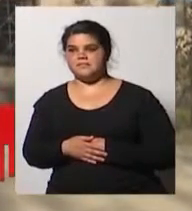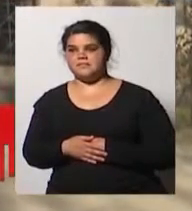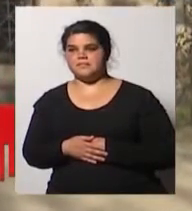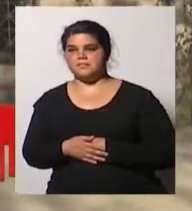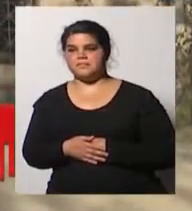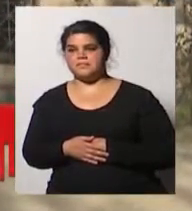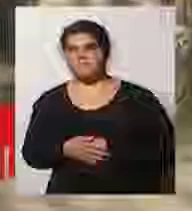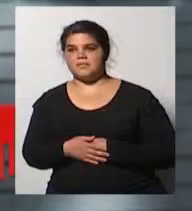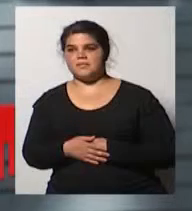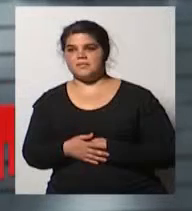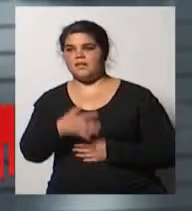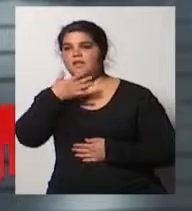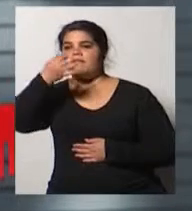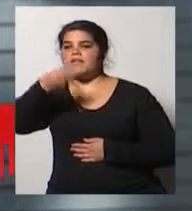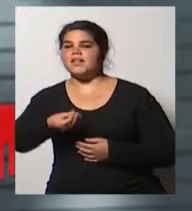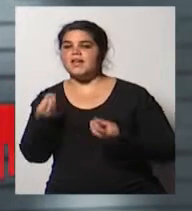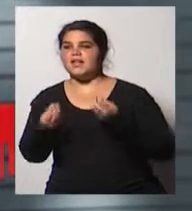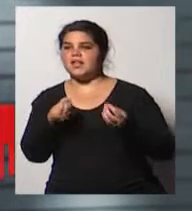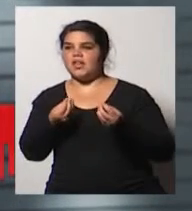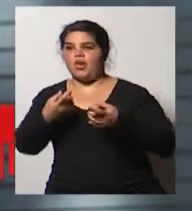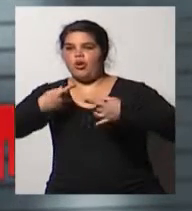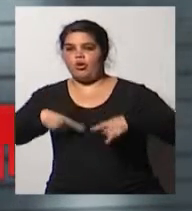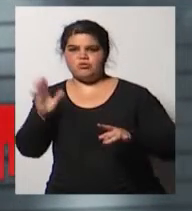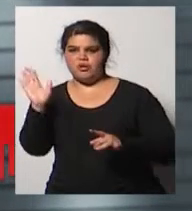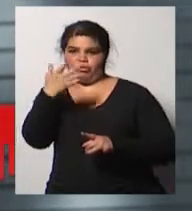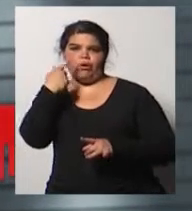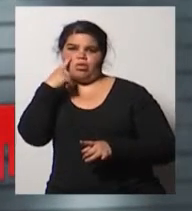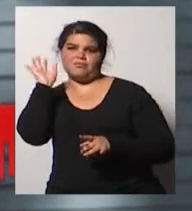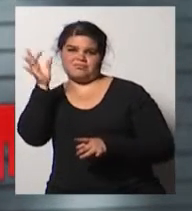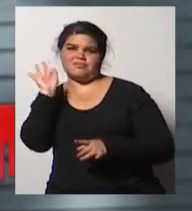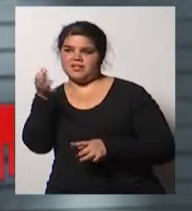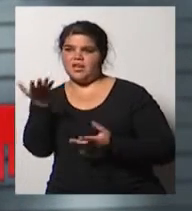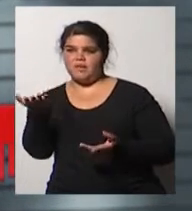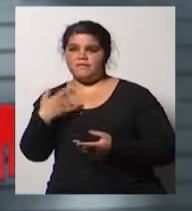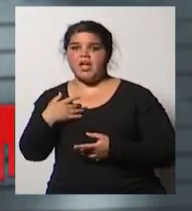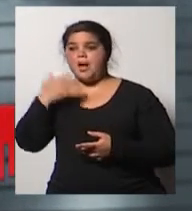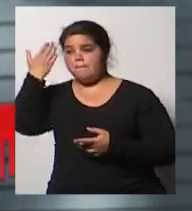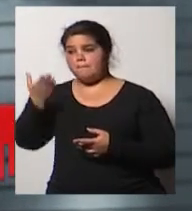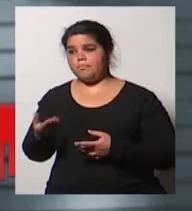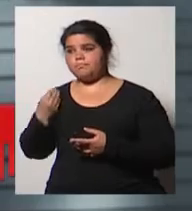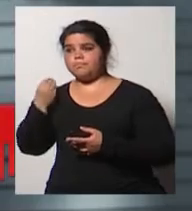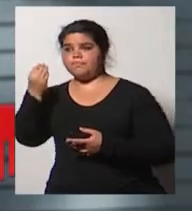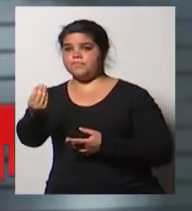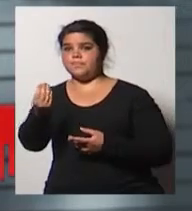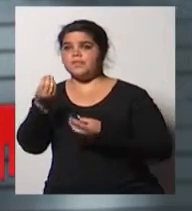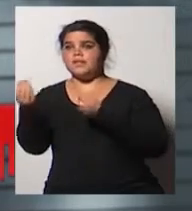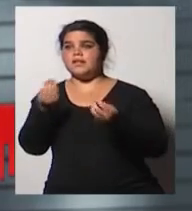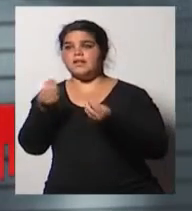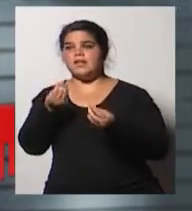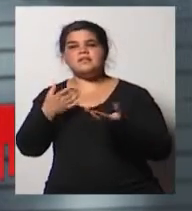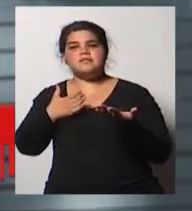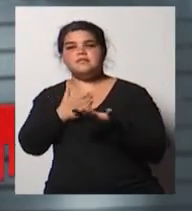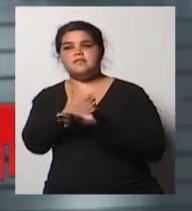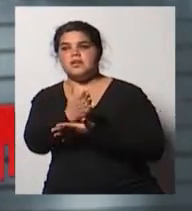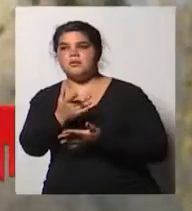En realidad es una reafirmación de algo que todos y todas ya sabemos. El procurador siempre se ha manifestado muy